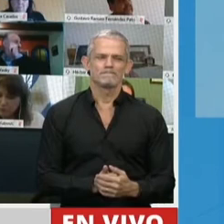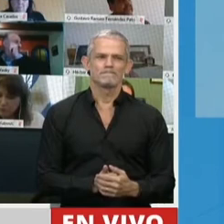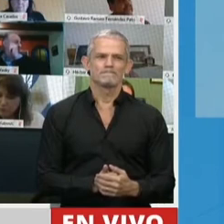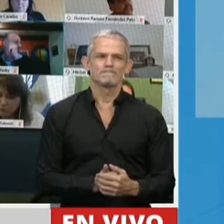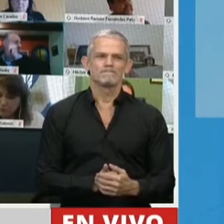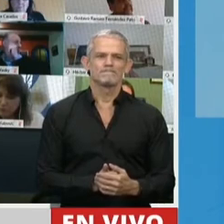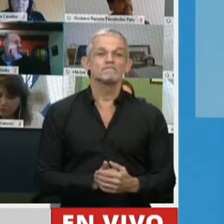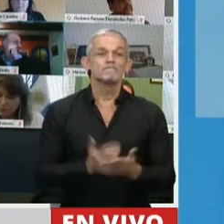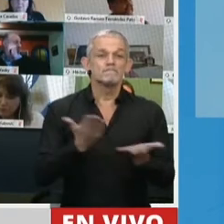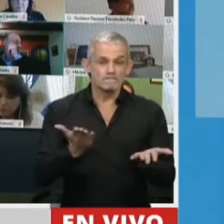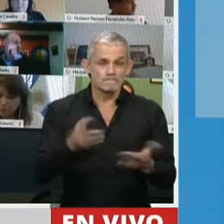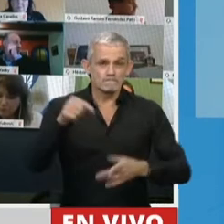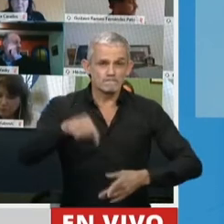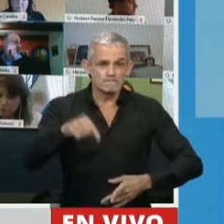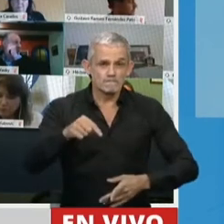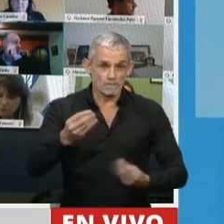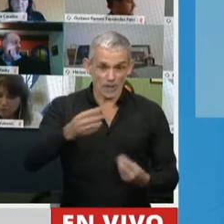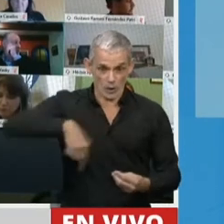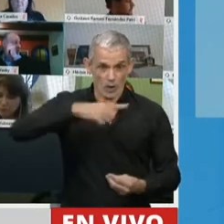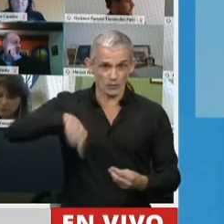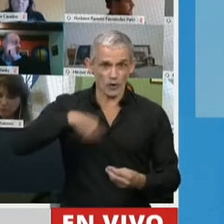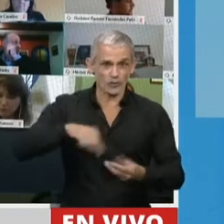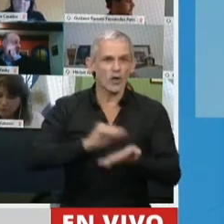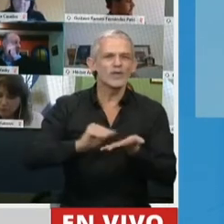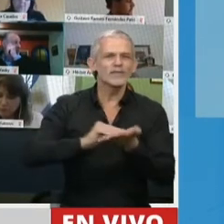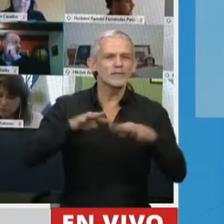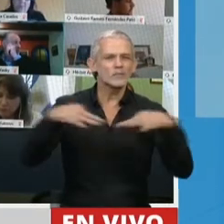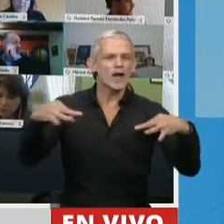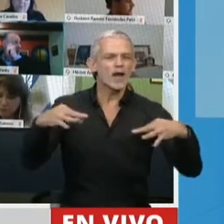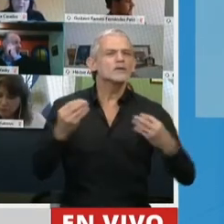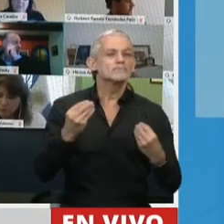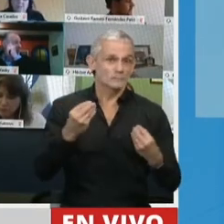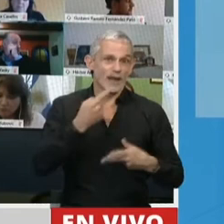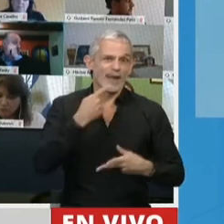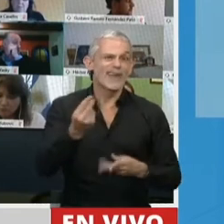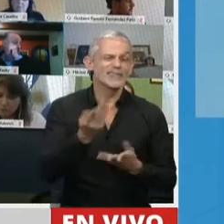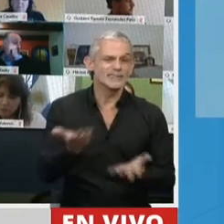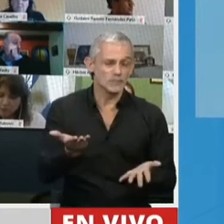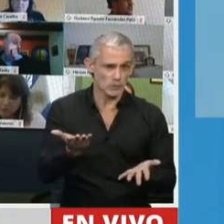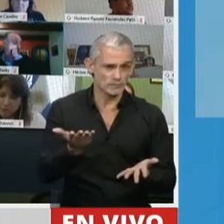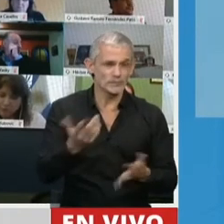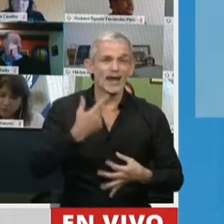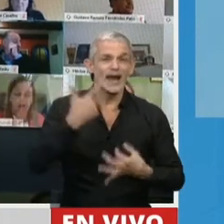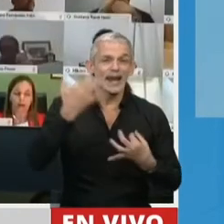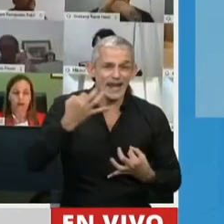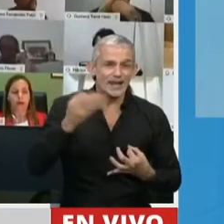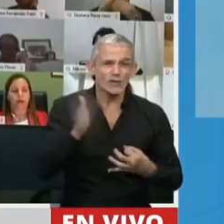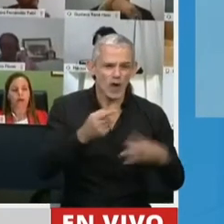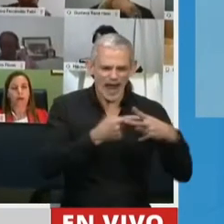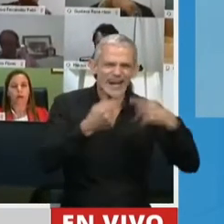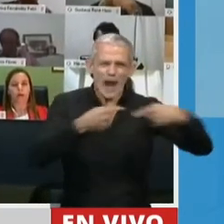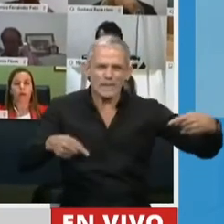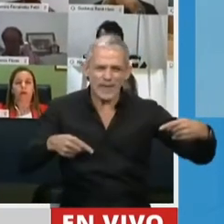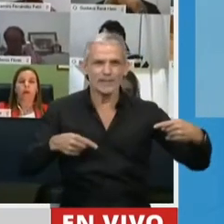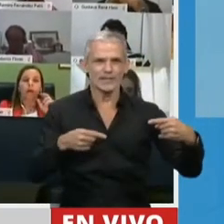Y con esto, nosotros lo que estamos diciendo es que en realidad todas estas herramientas